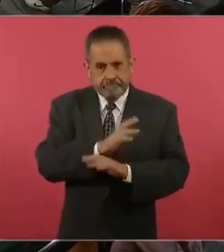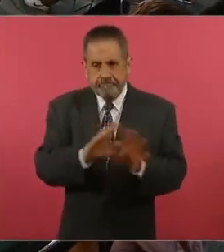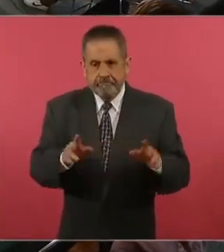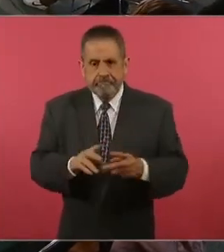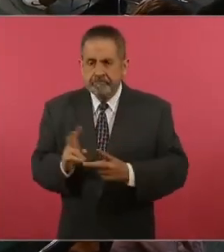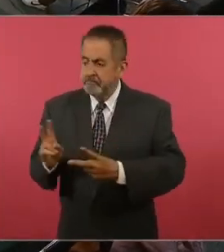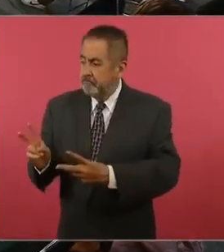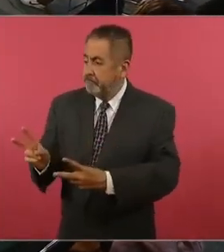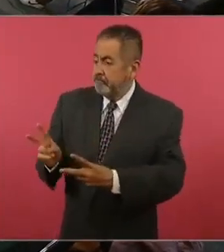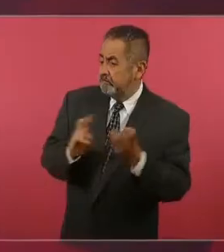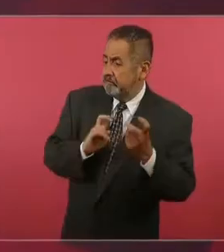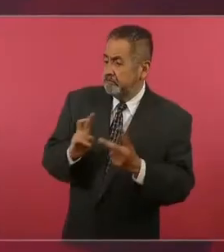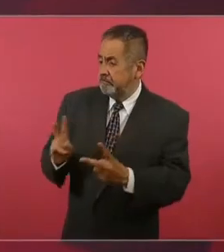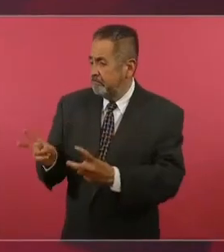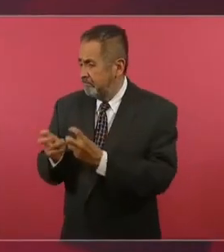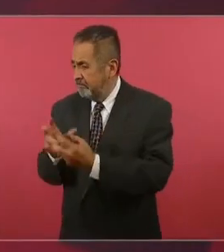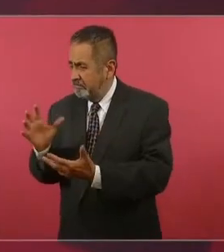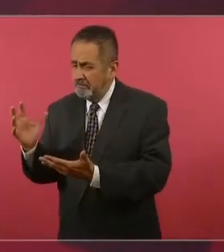saqueaban